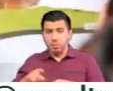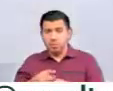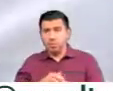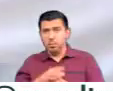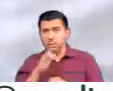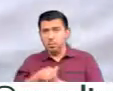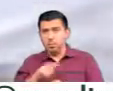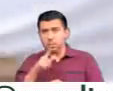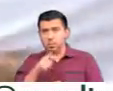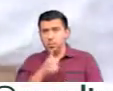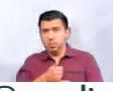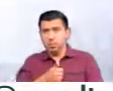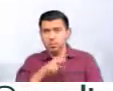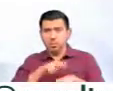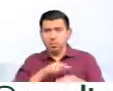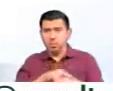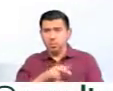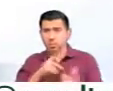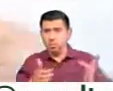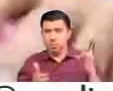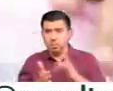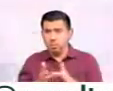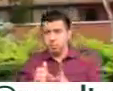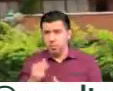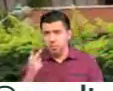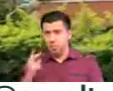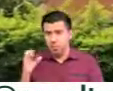están expectantes frente a lo que pueda pasar este 2 de